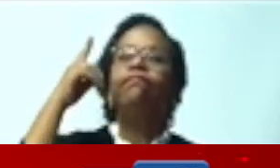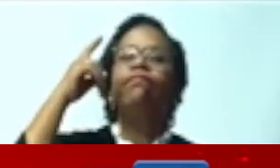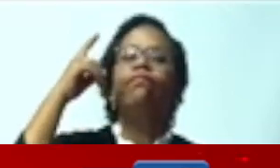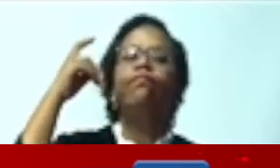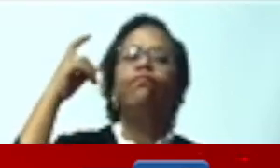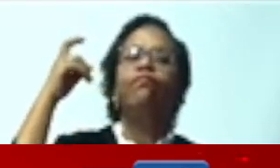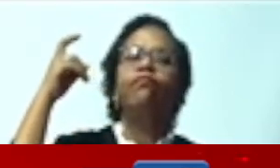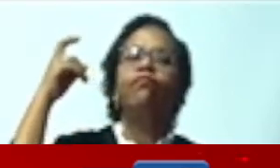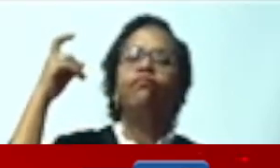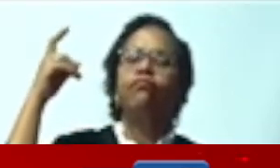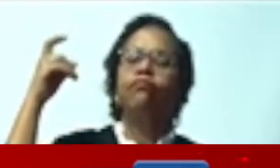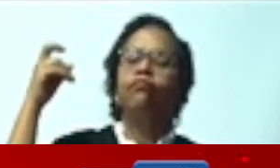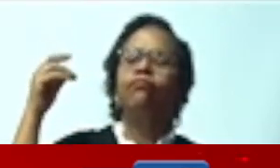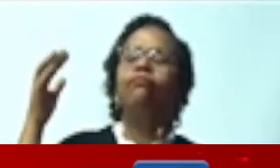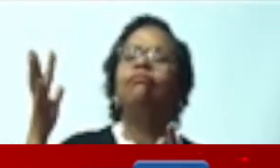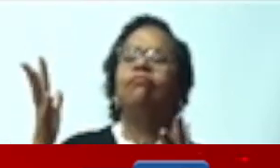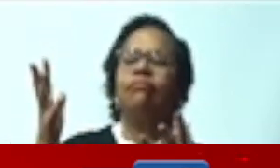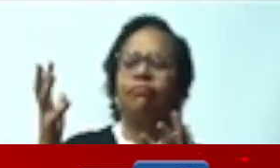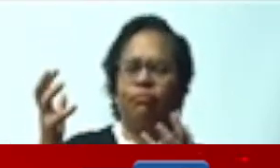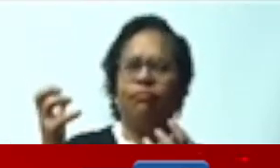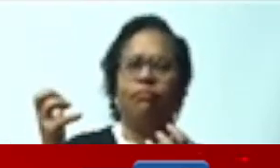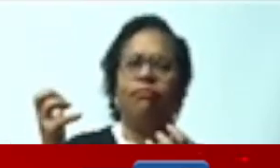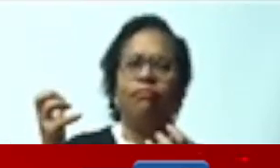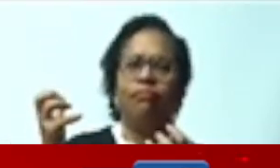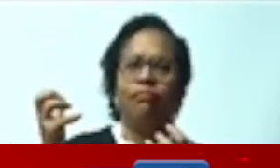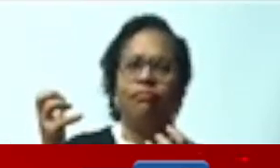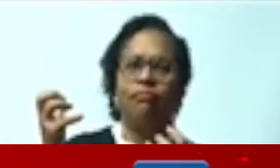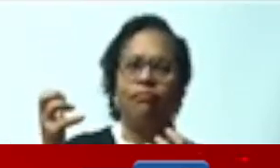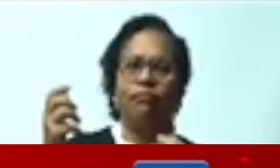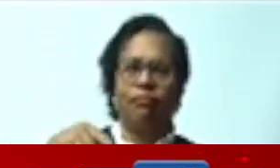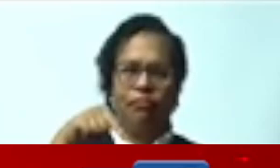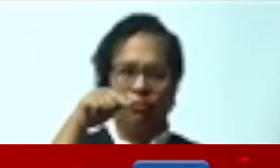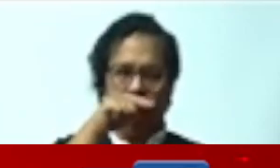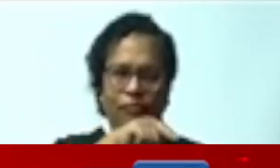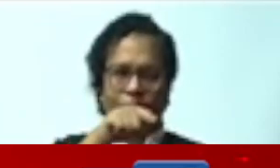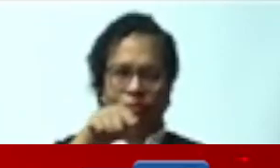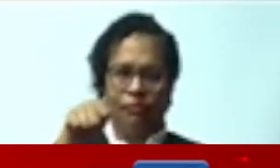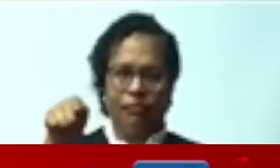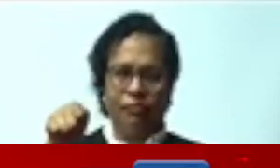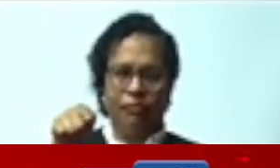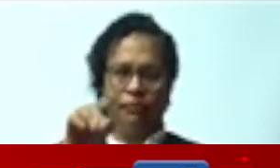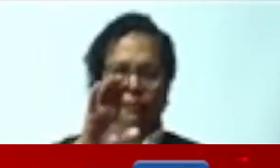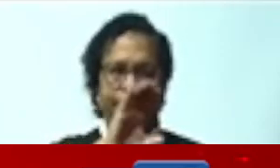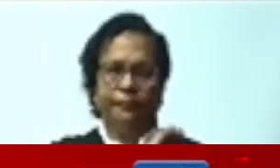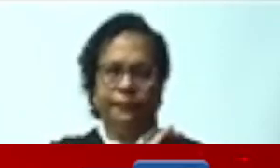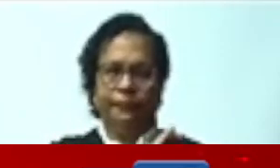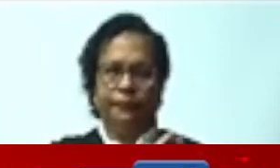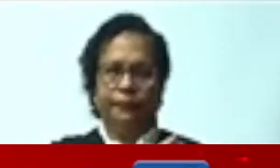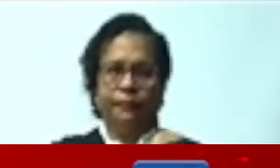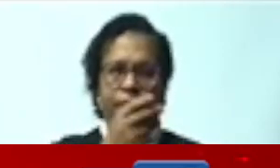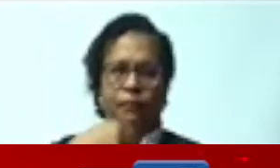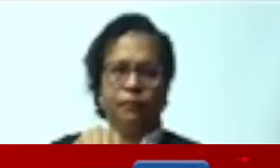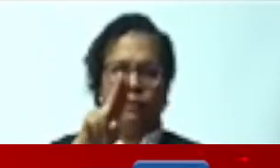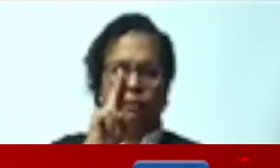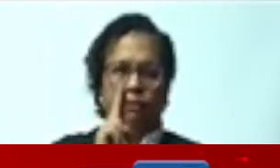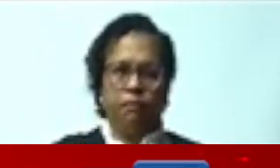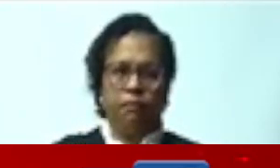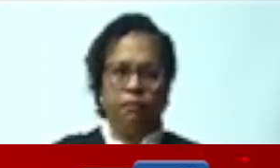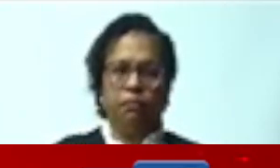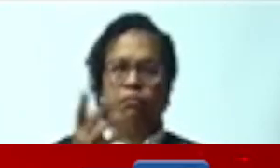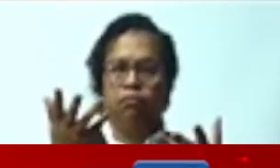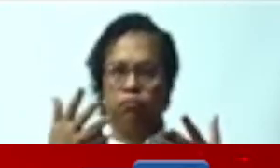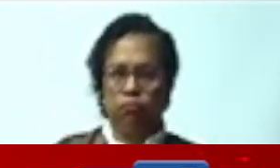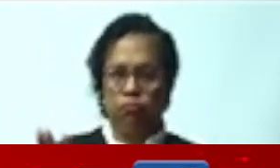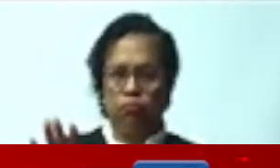pasmado los miembros retirados de la Policía Nacional. Desde el día de ayer,